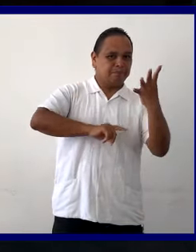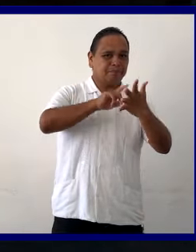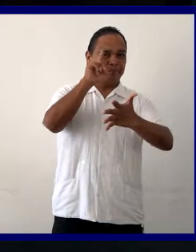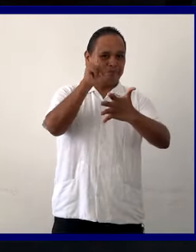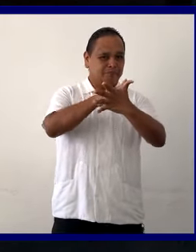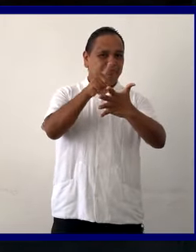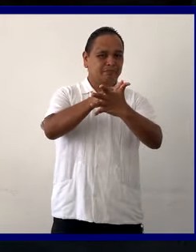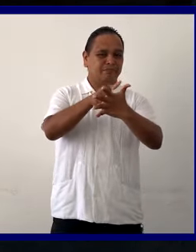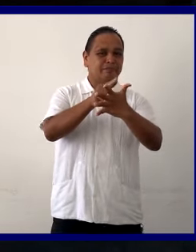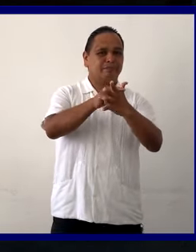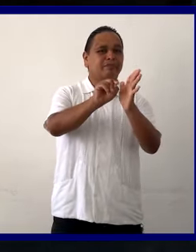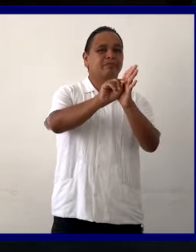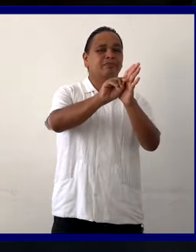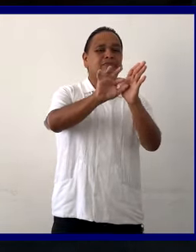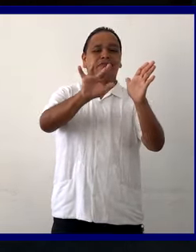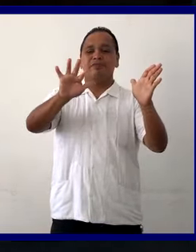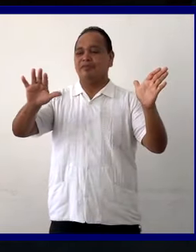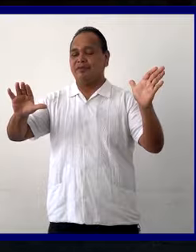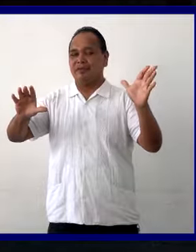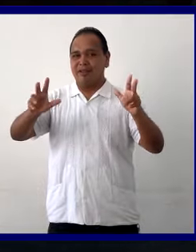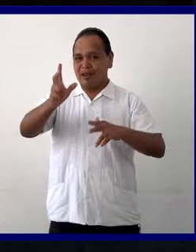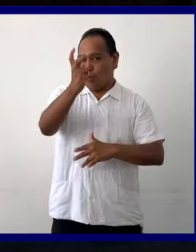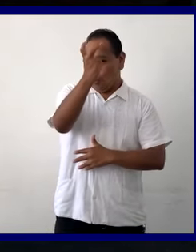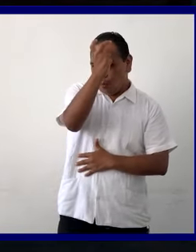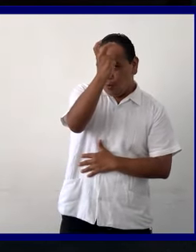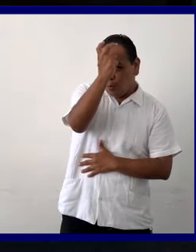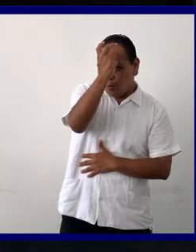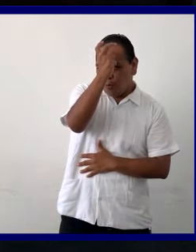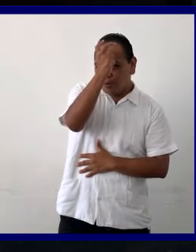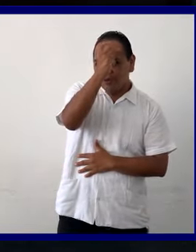¿puedes? Chiva. ¡Correcto!